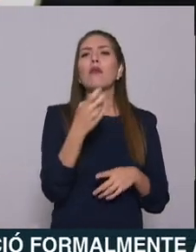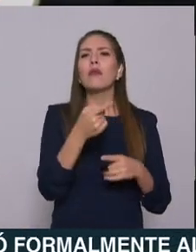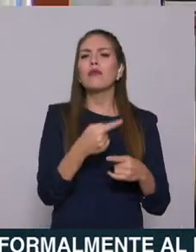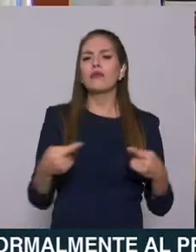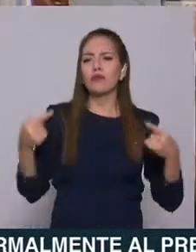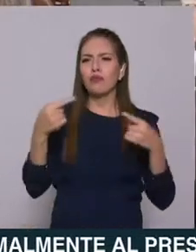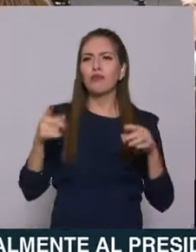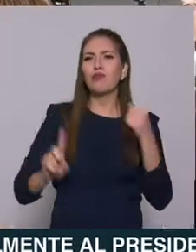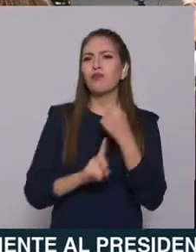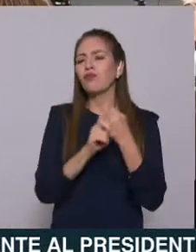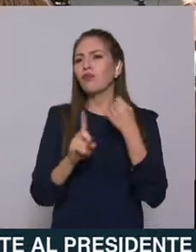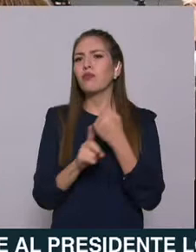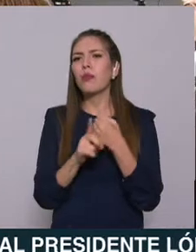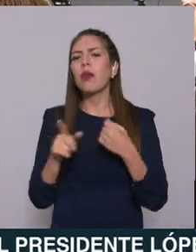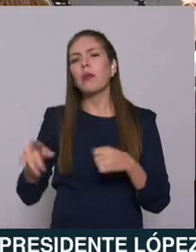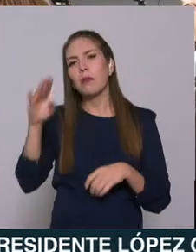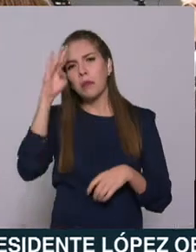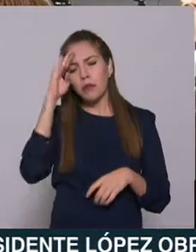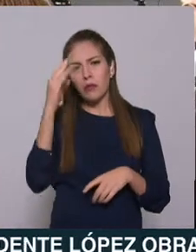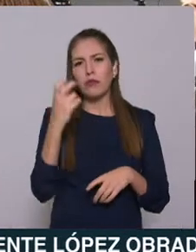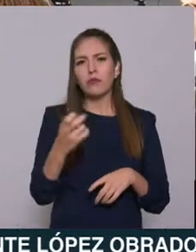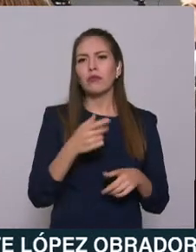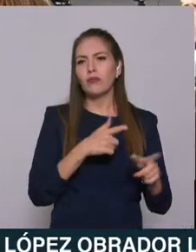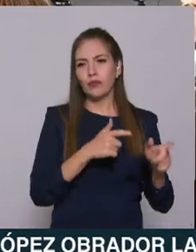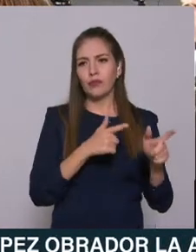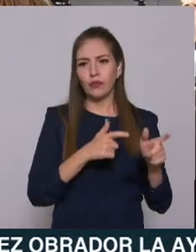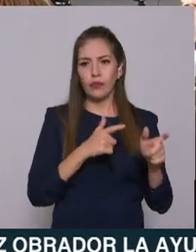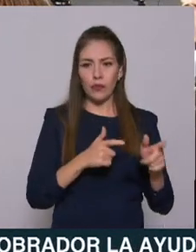región. Adelantó que existen